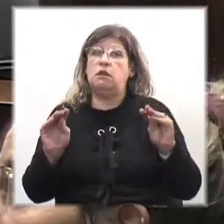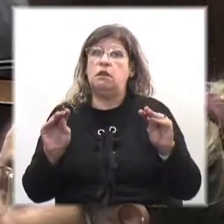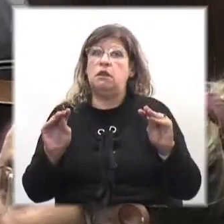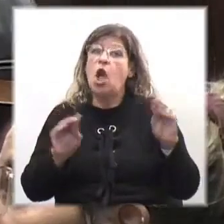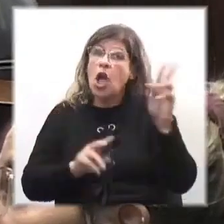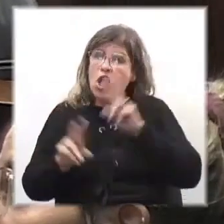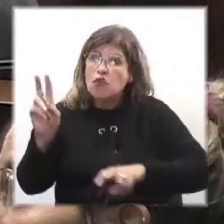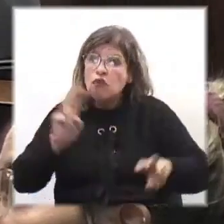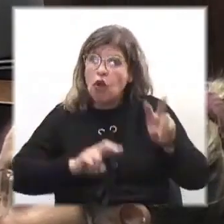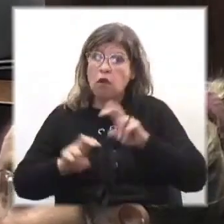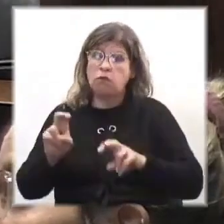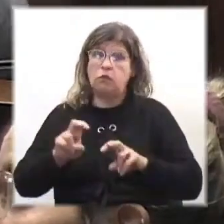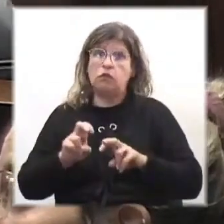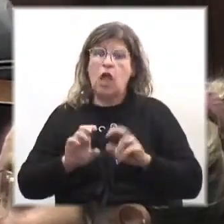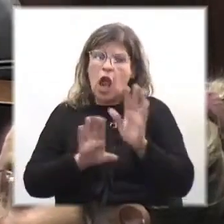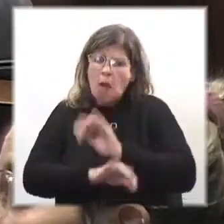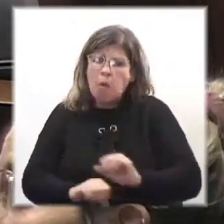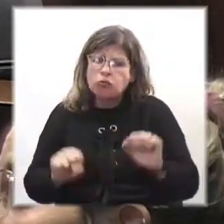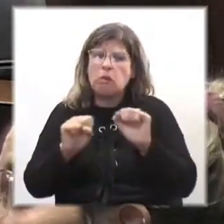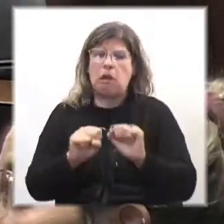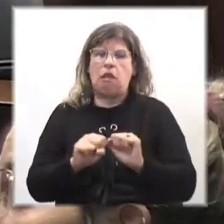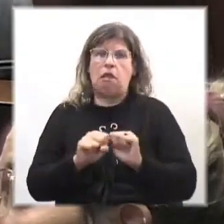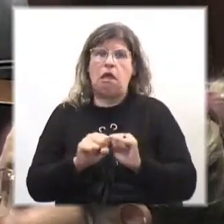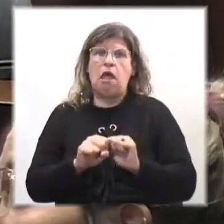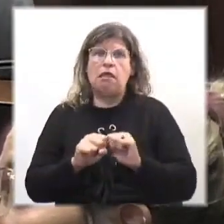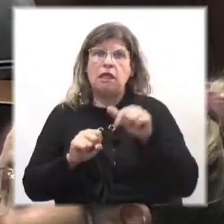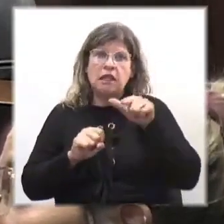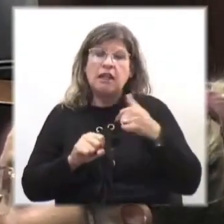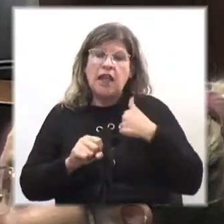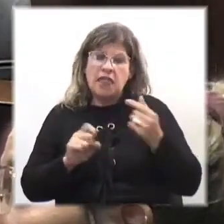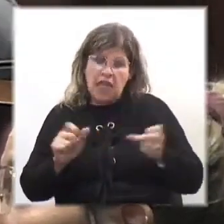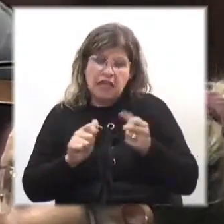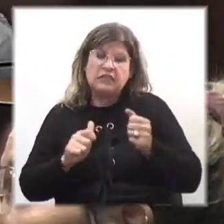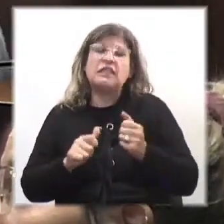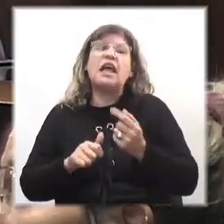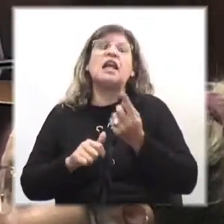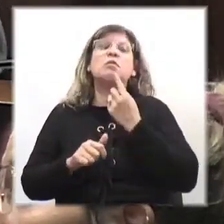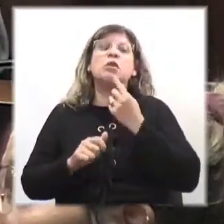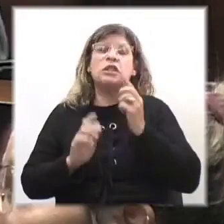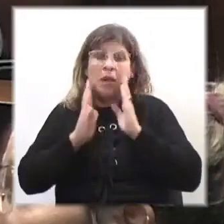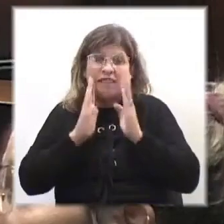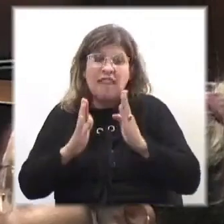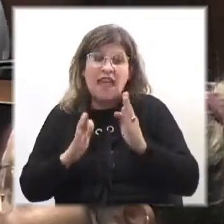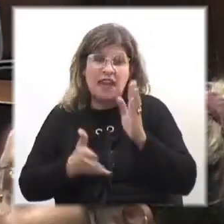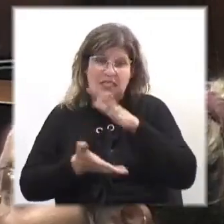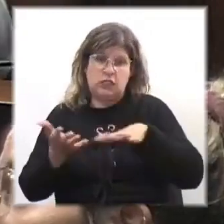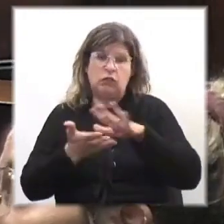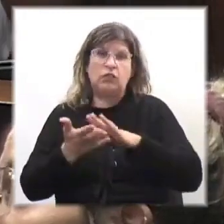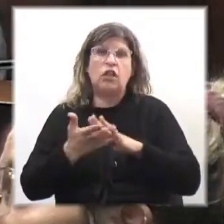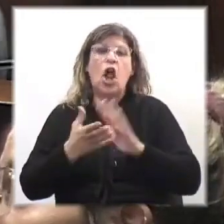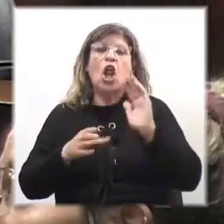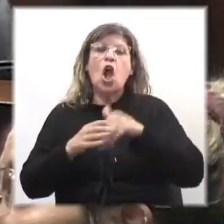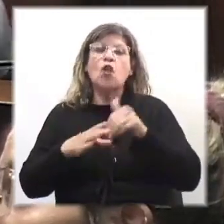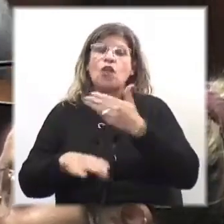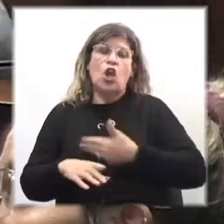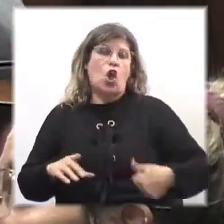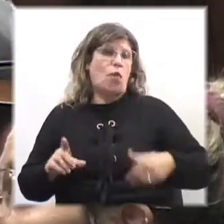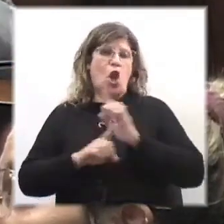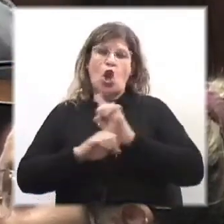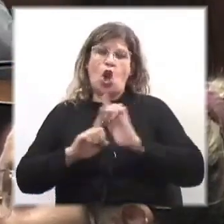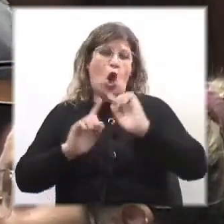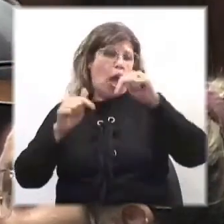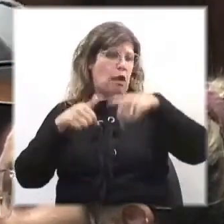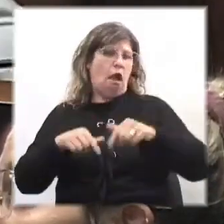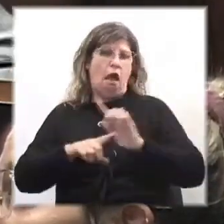y buscamos la posibilidad de generar políticas para atender esa situación los votos del gobierno no estuvieron